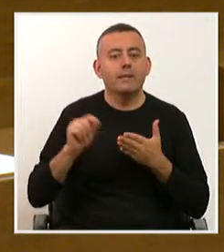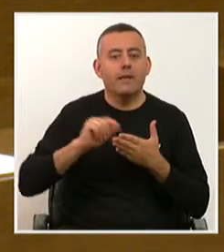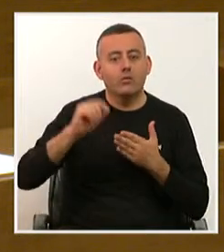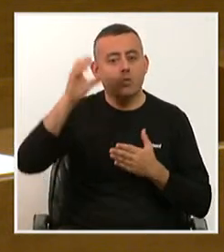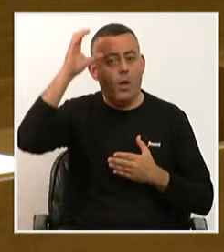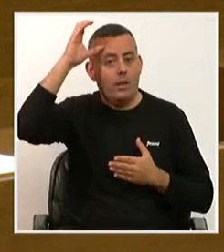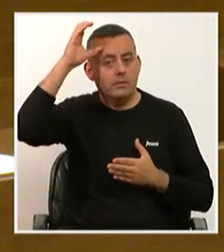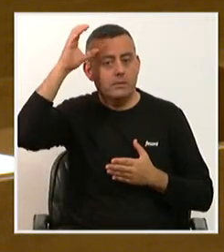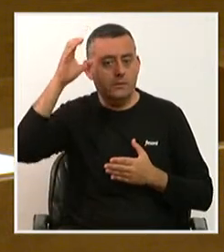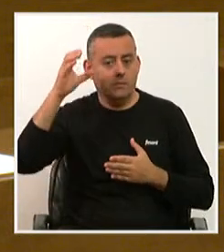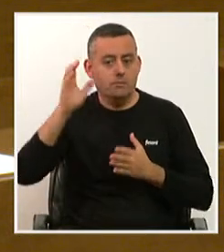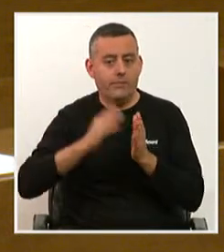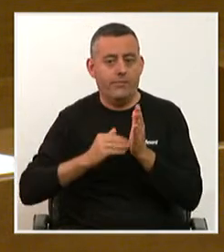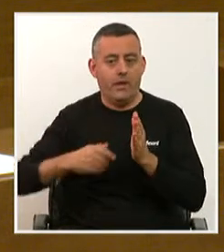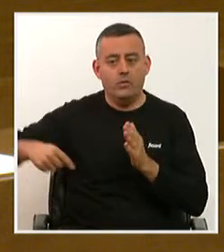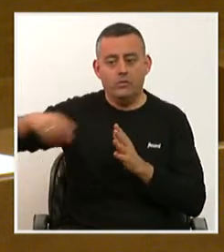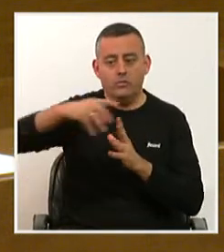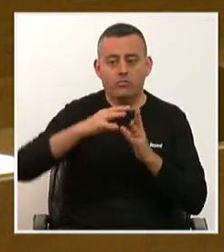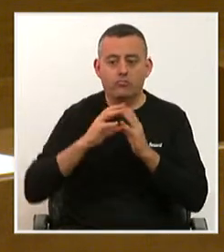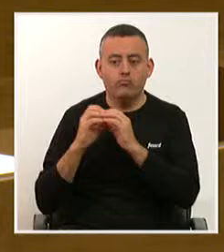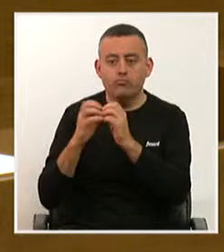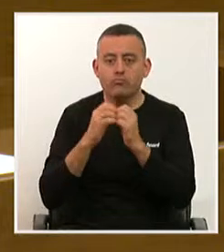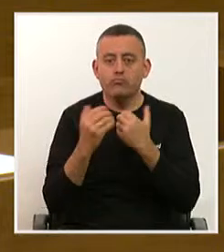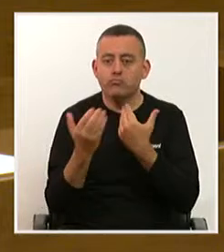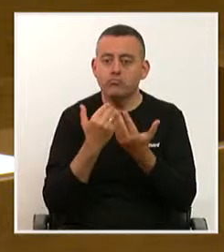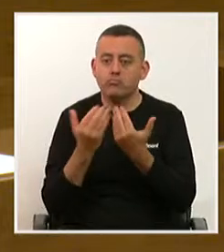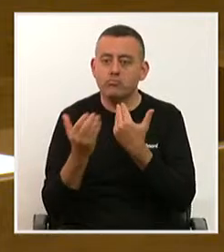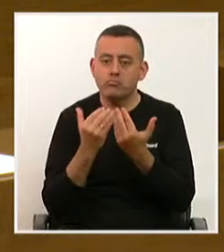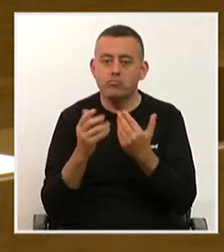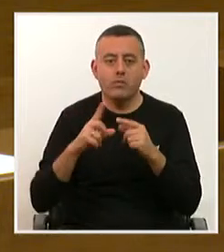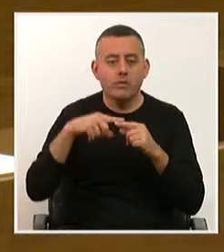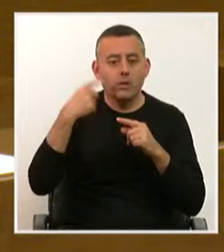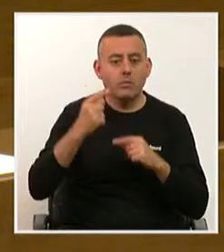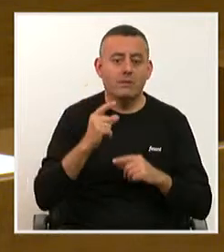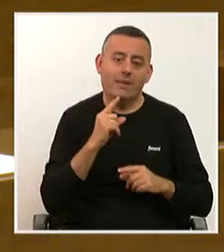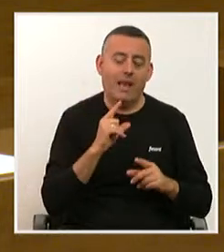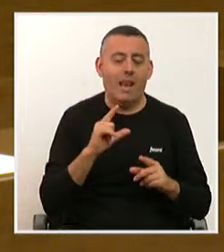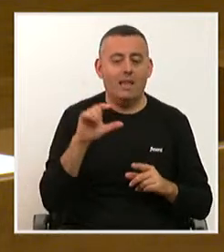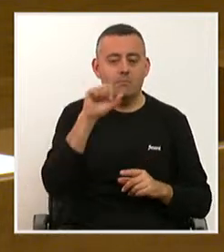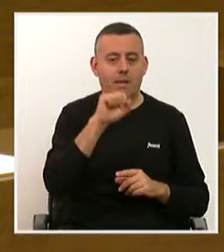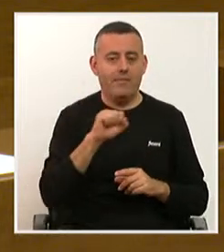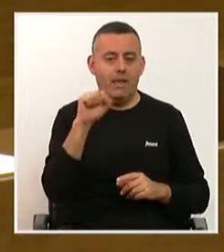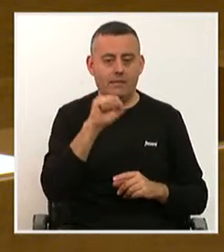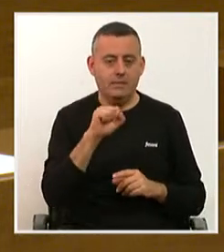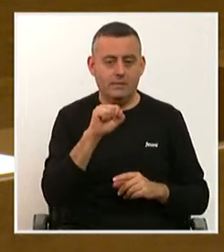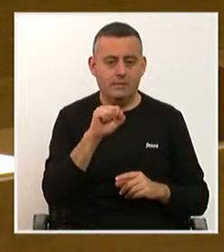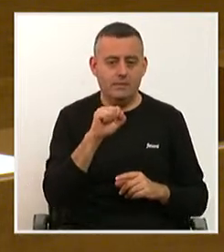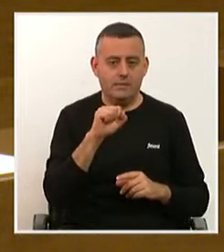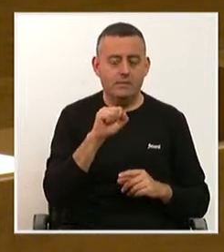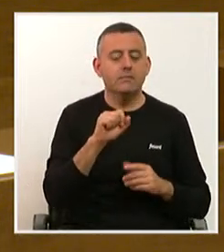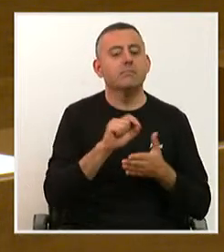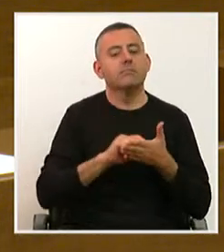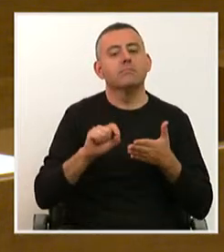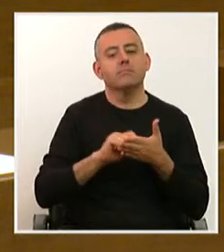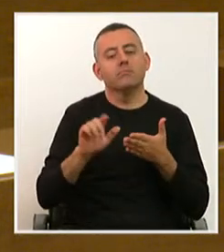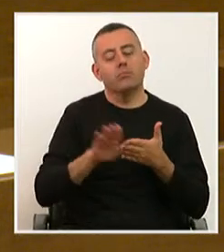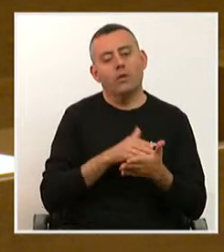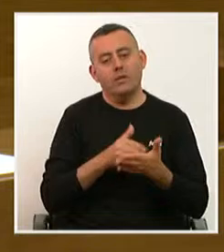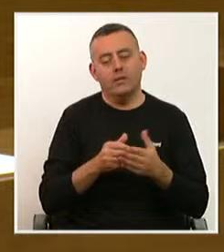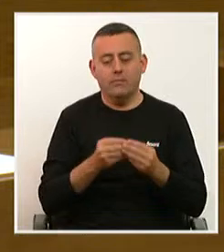cultural y lingüístic valenci el de ser el que la cl